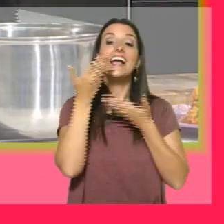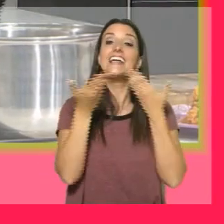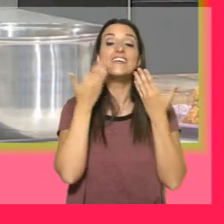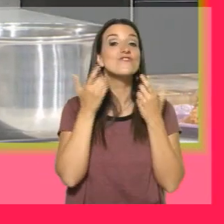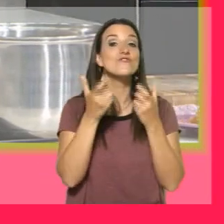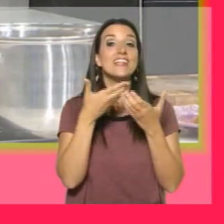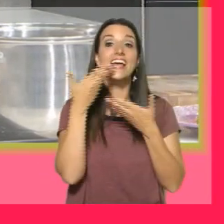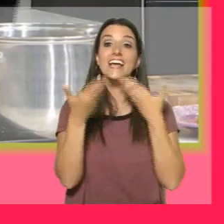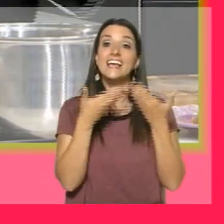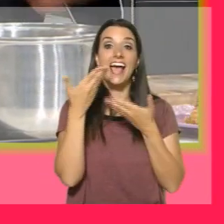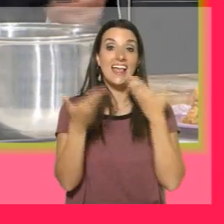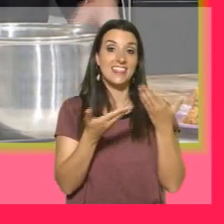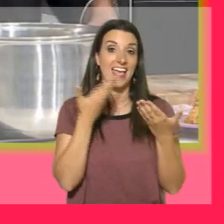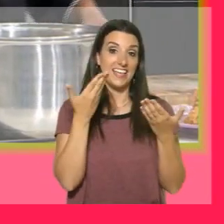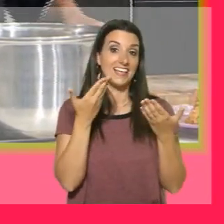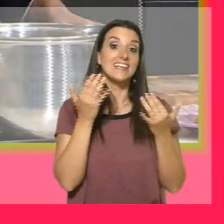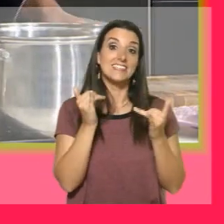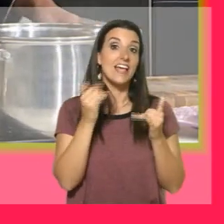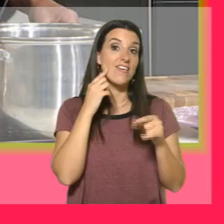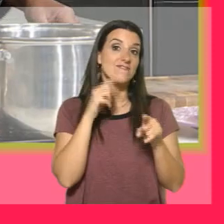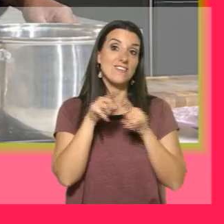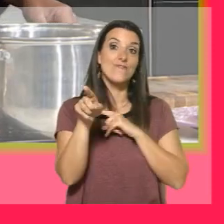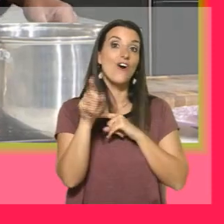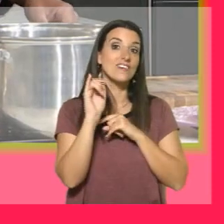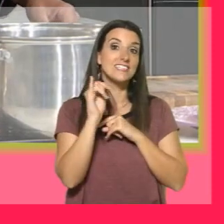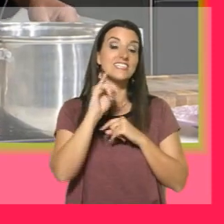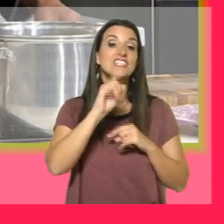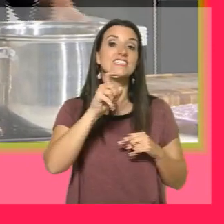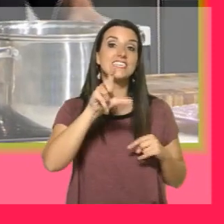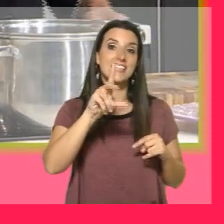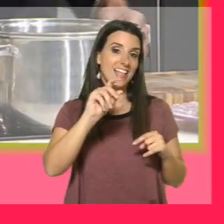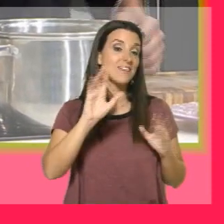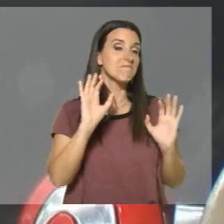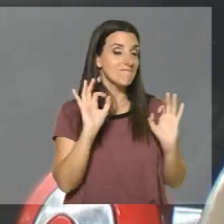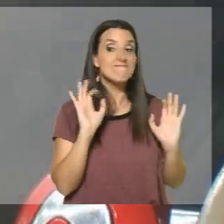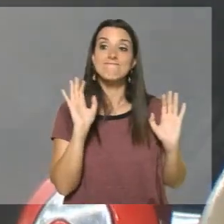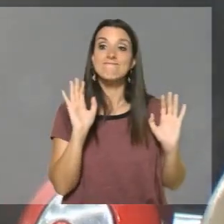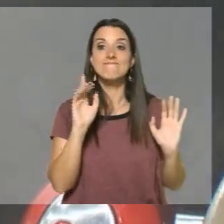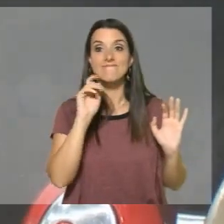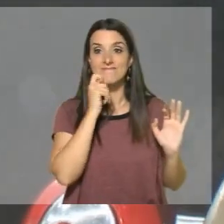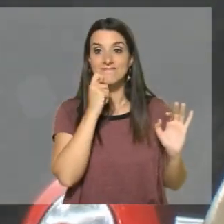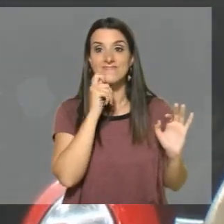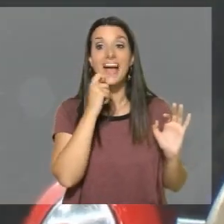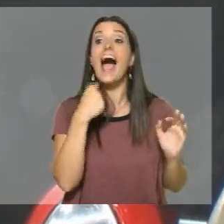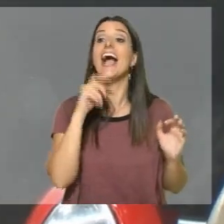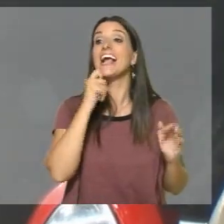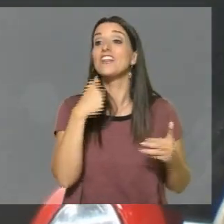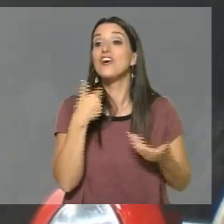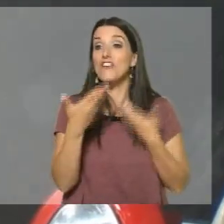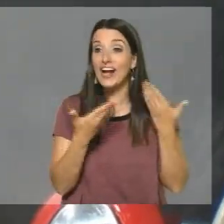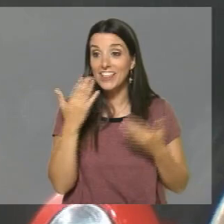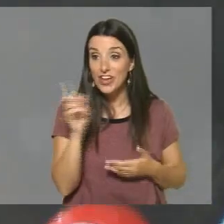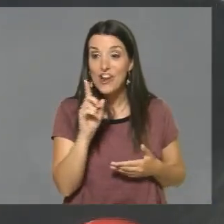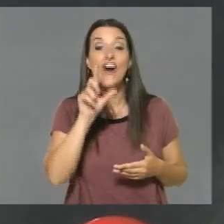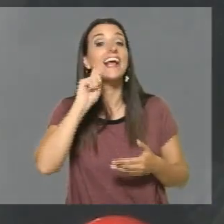privilegio de cantar con las chiquillas de Cumbiaracha en vivo, paisaje de Gilda, entre otros temas. Mirá qué lindo que está de todo. Mirá que, pensé que me decías qué lindo que me has cantado.